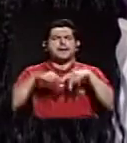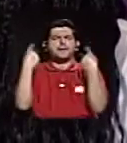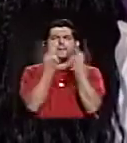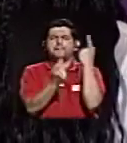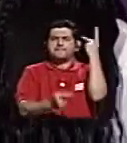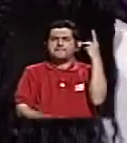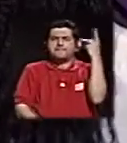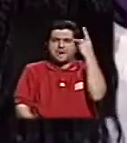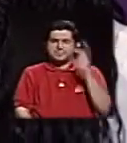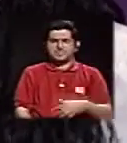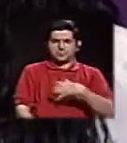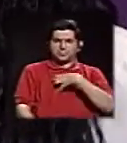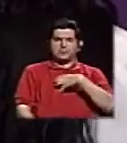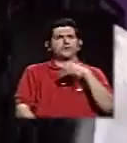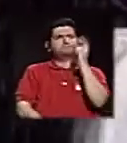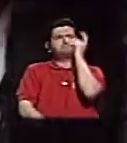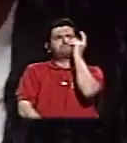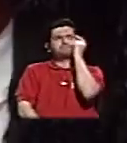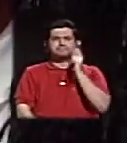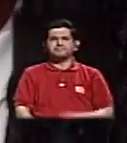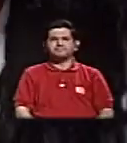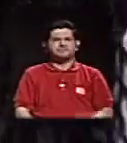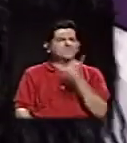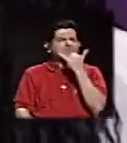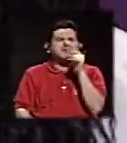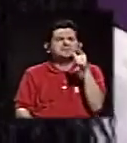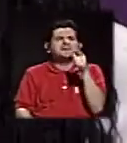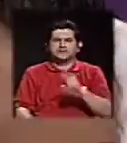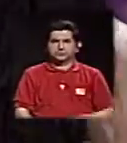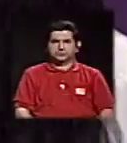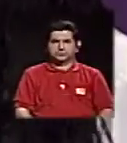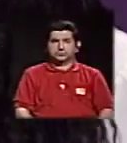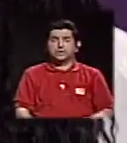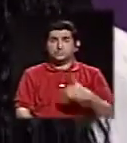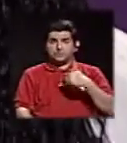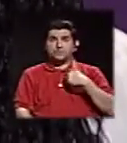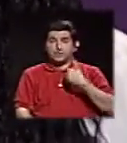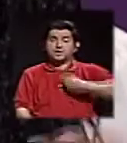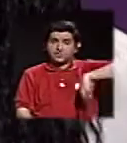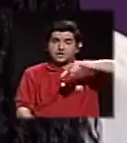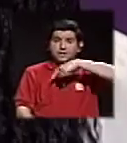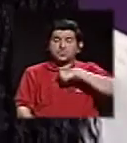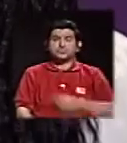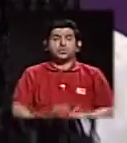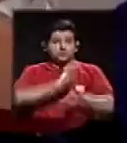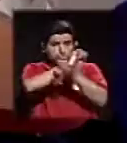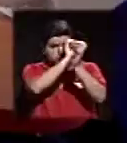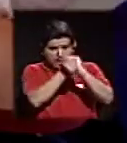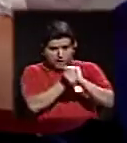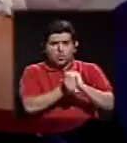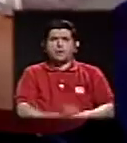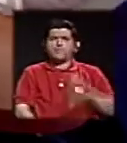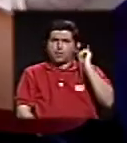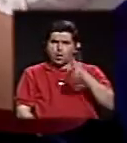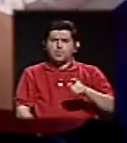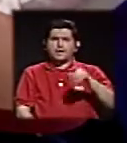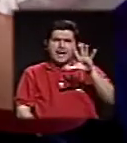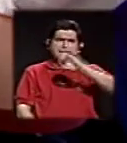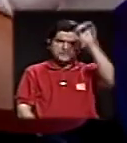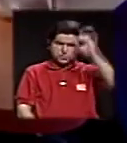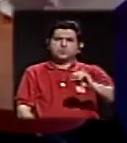político como en esto te quedas pensando bueno qué fue lo que pasó ahí está por qué tenemos este la reforma que nos obliga a un